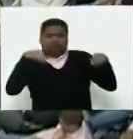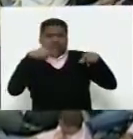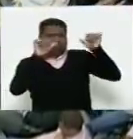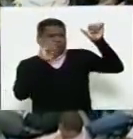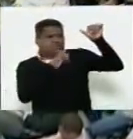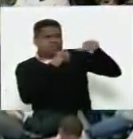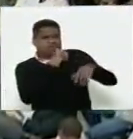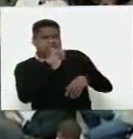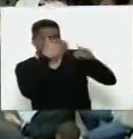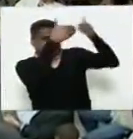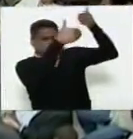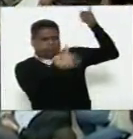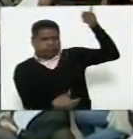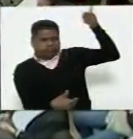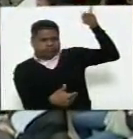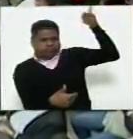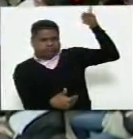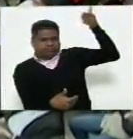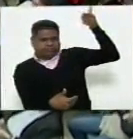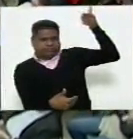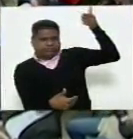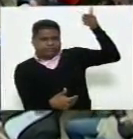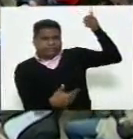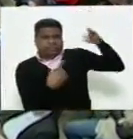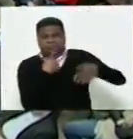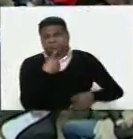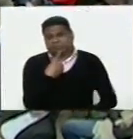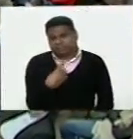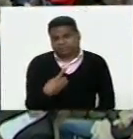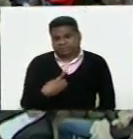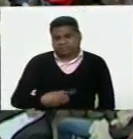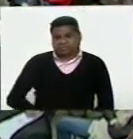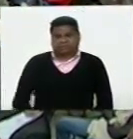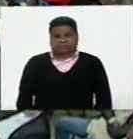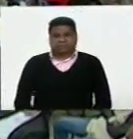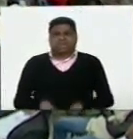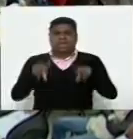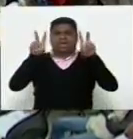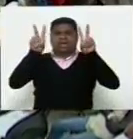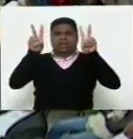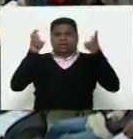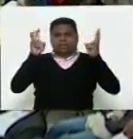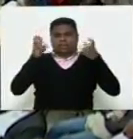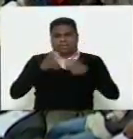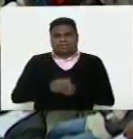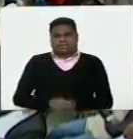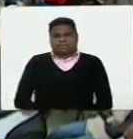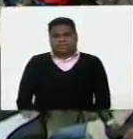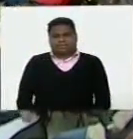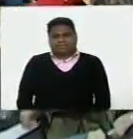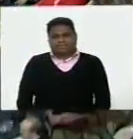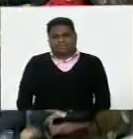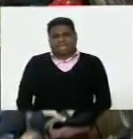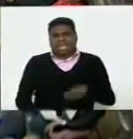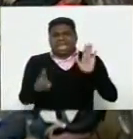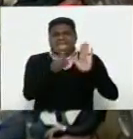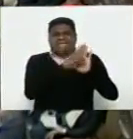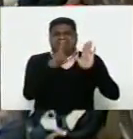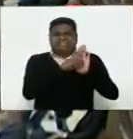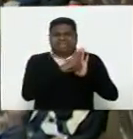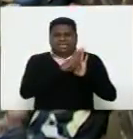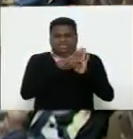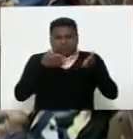deberá contener la siguiente información. Abro comillas. Derechos al parto y el